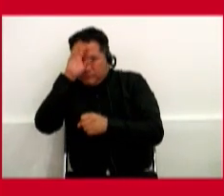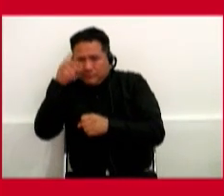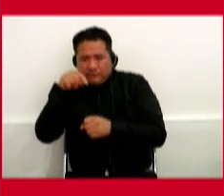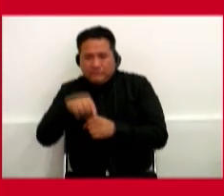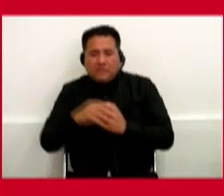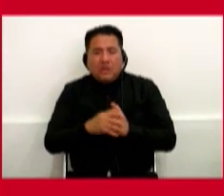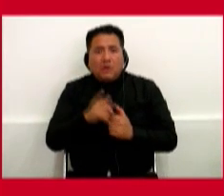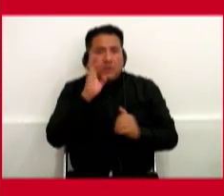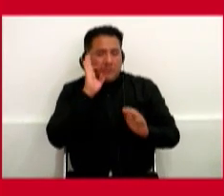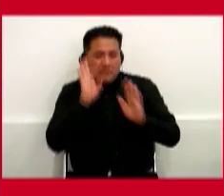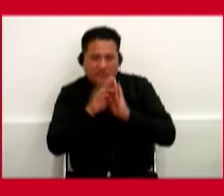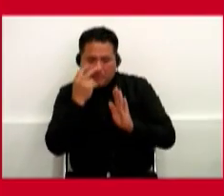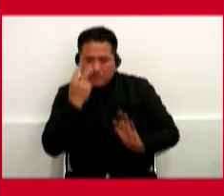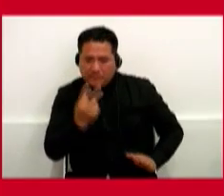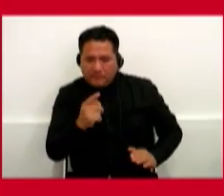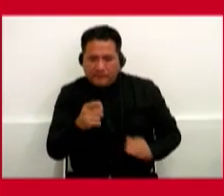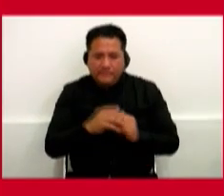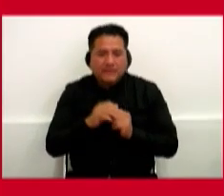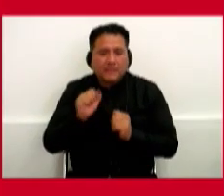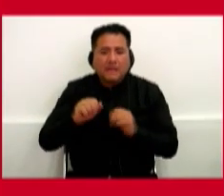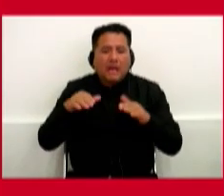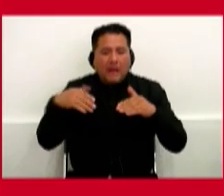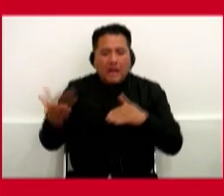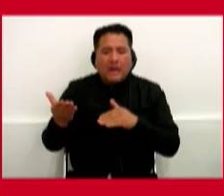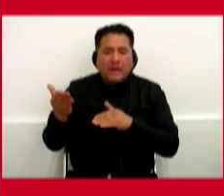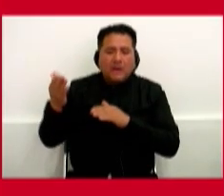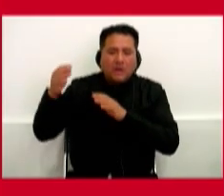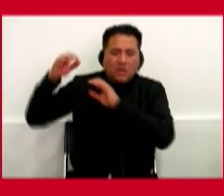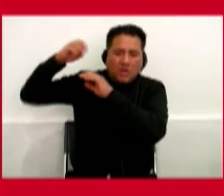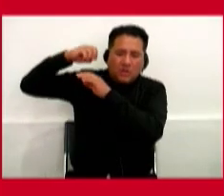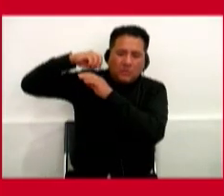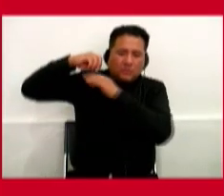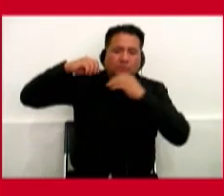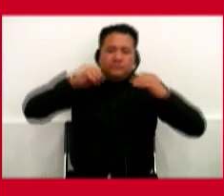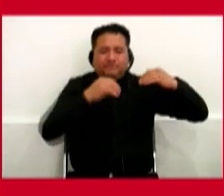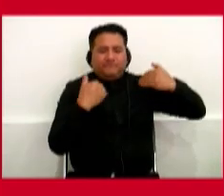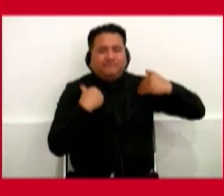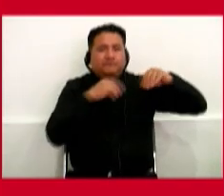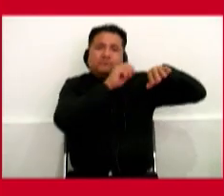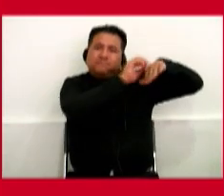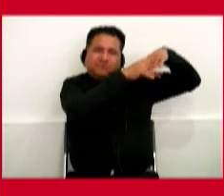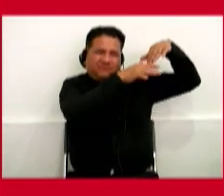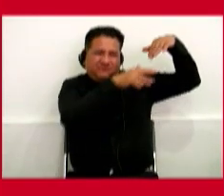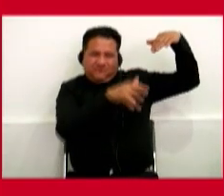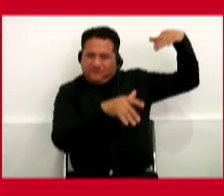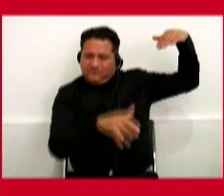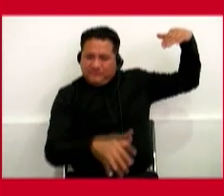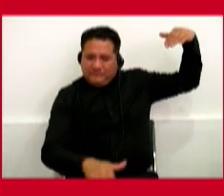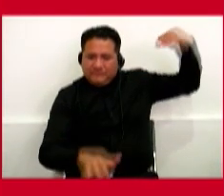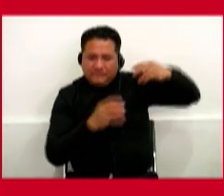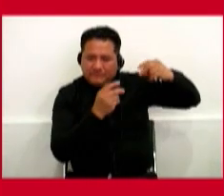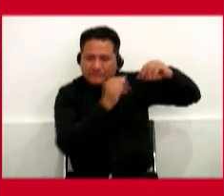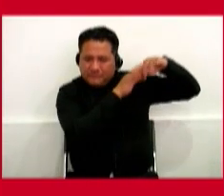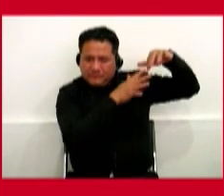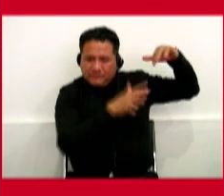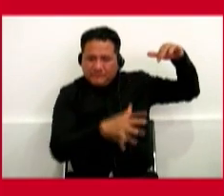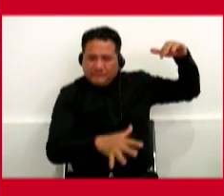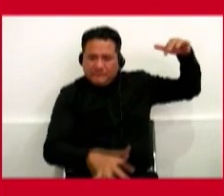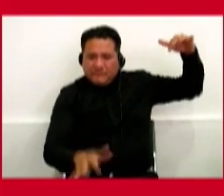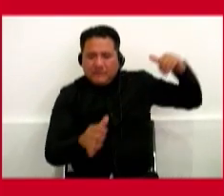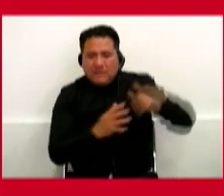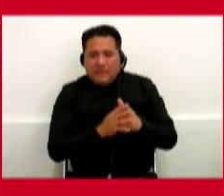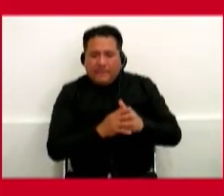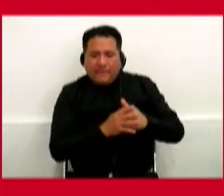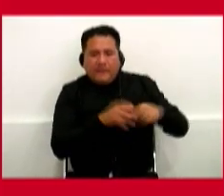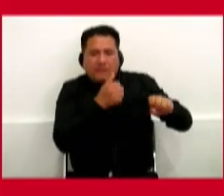en estas imágenes, también es posible la ocurrencia de deslizamientos globales, ¿no? Los cuales se desarrollan rompiendo